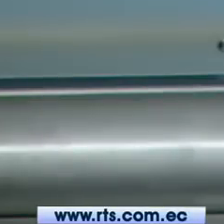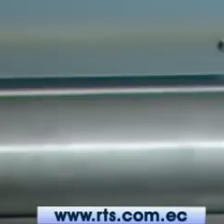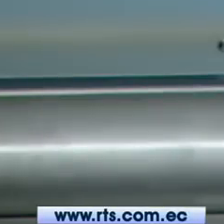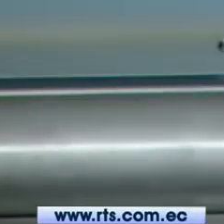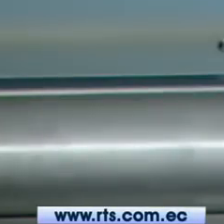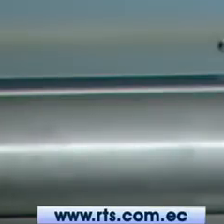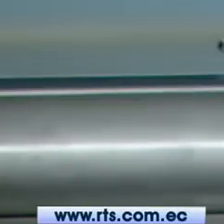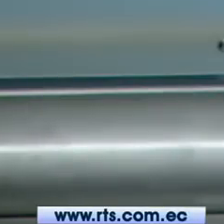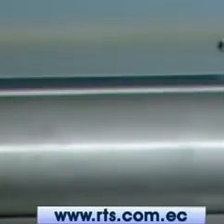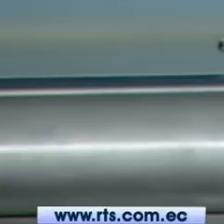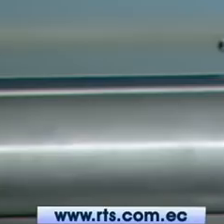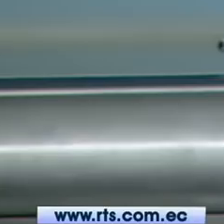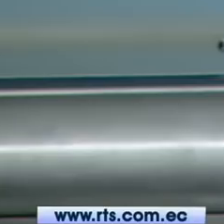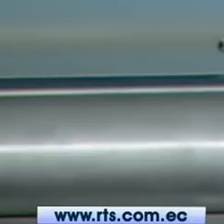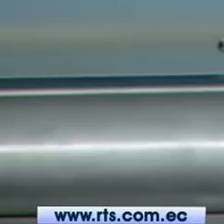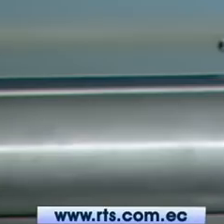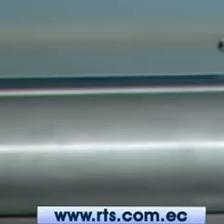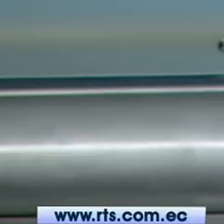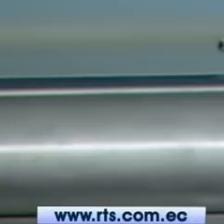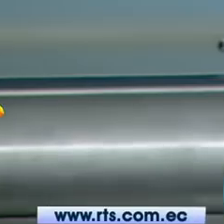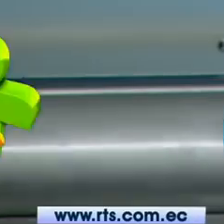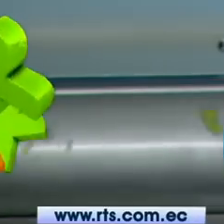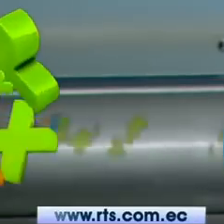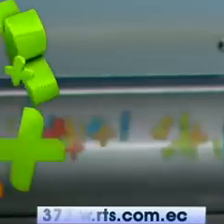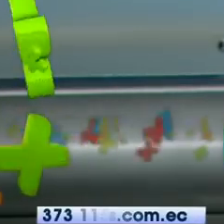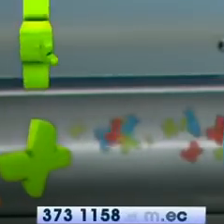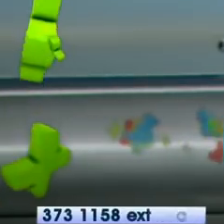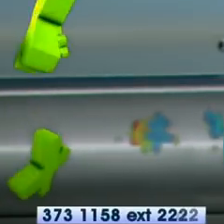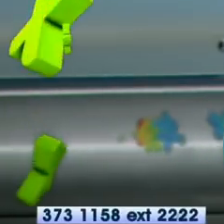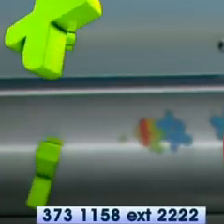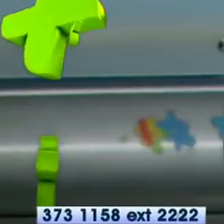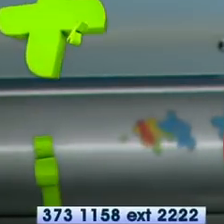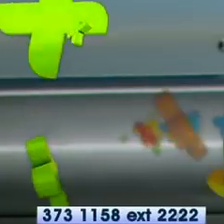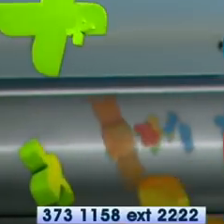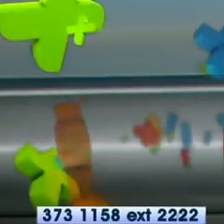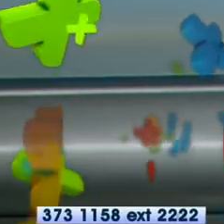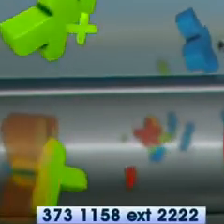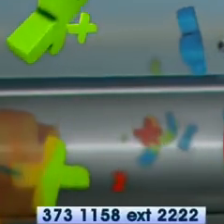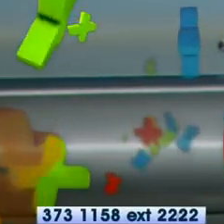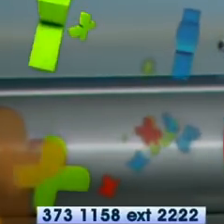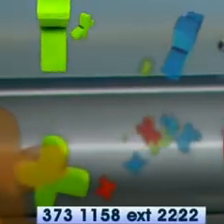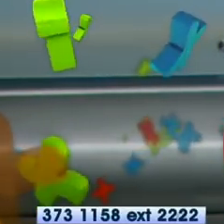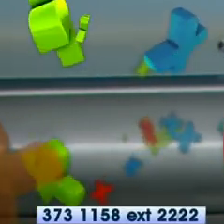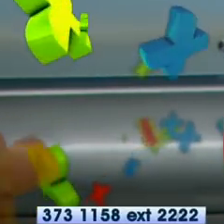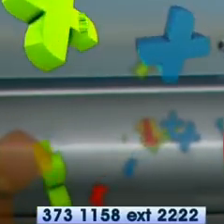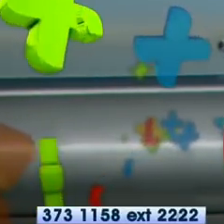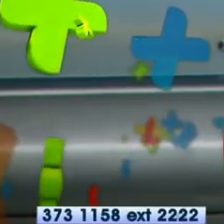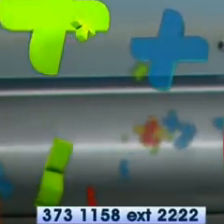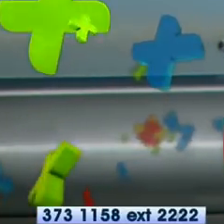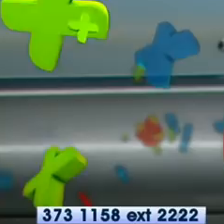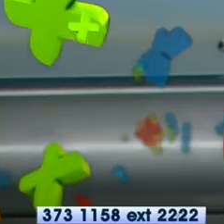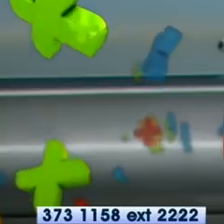así nos despedimos recuerden que pueden vernos desde cualquier parte del mundo a través del sitio web